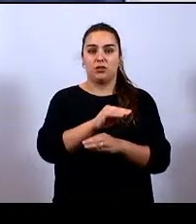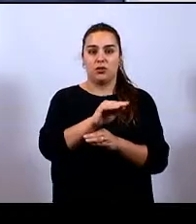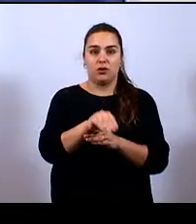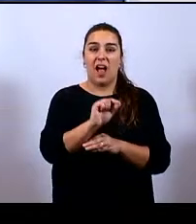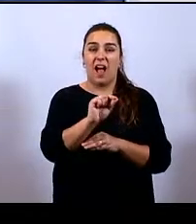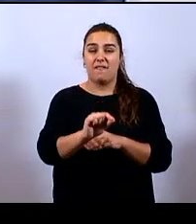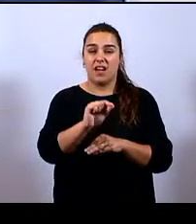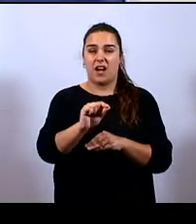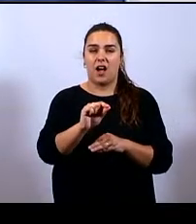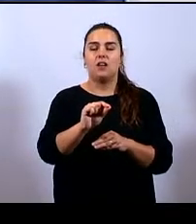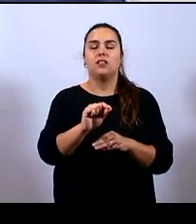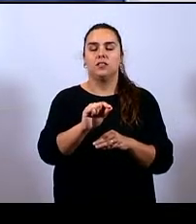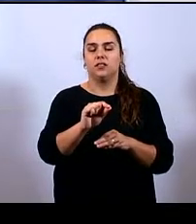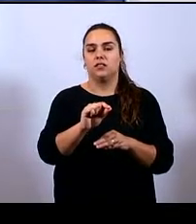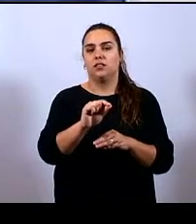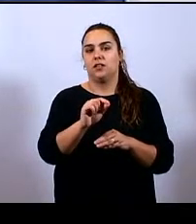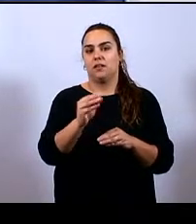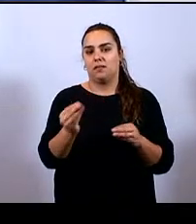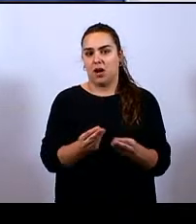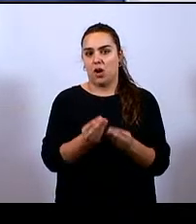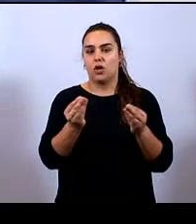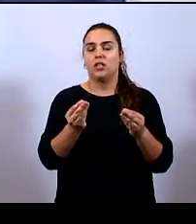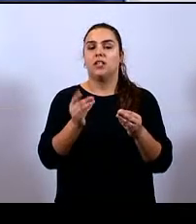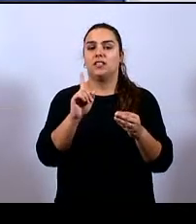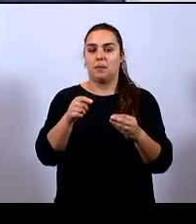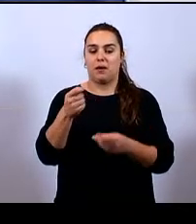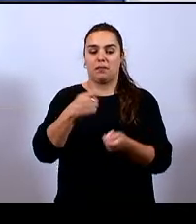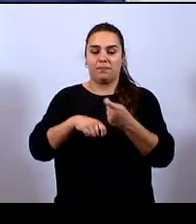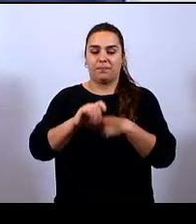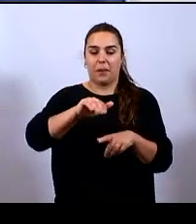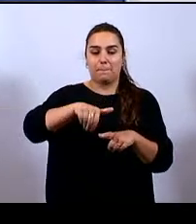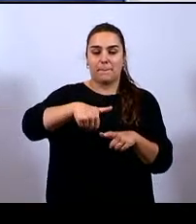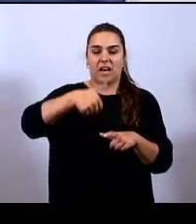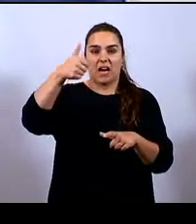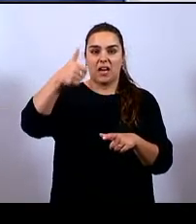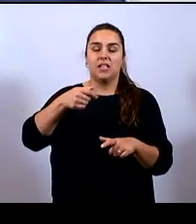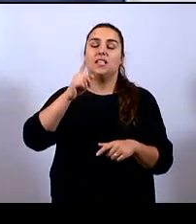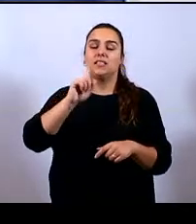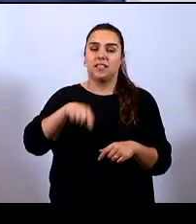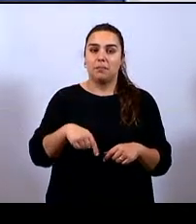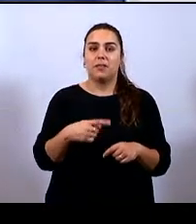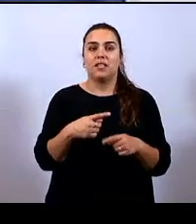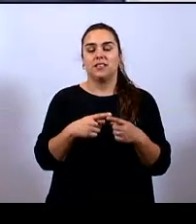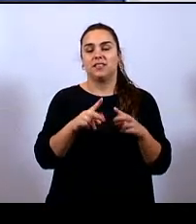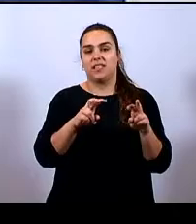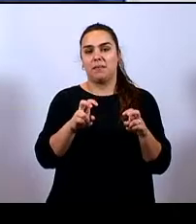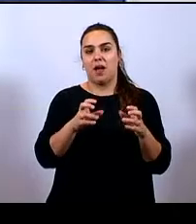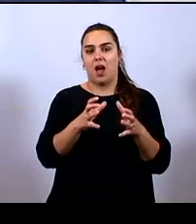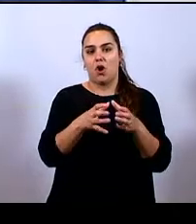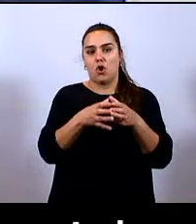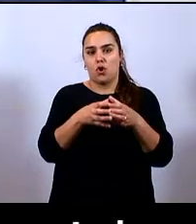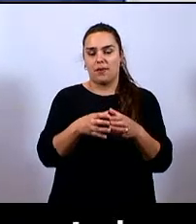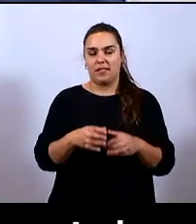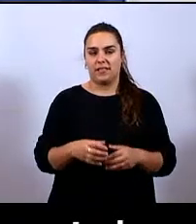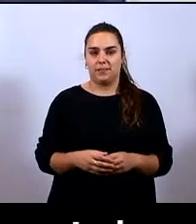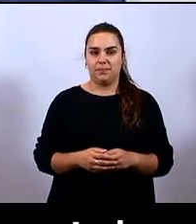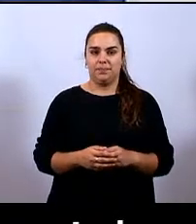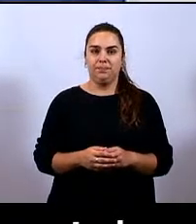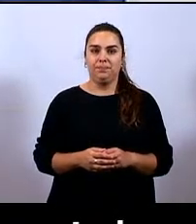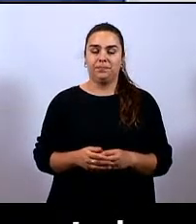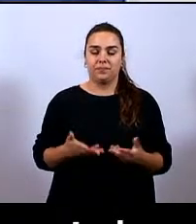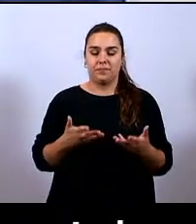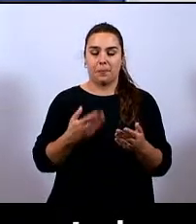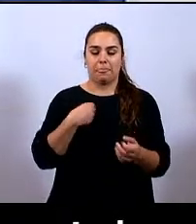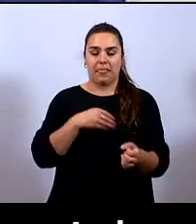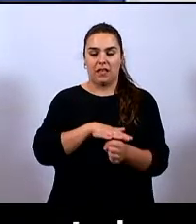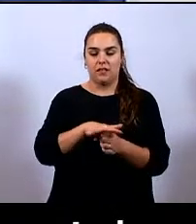abeja, producción y comercialización de la miel, así como de otros productos derivados de las colmenas. Estas ayudas